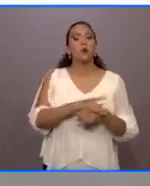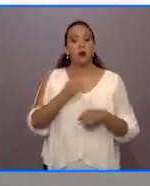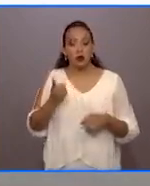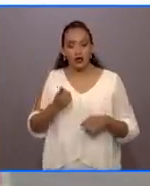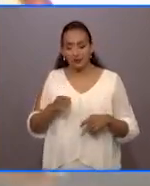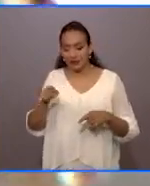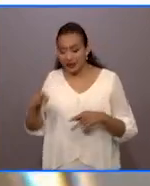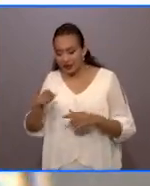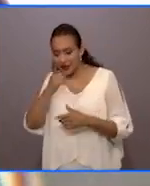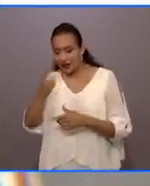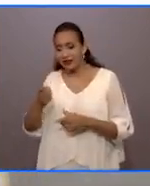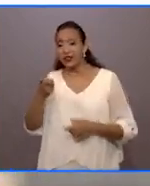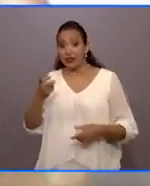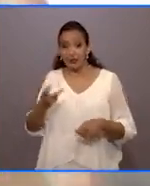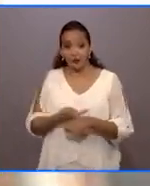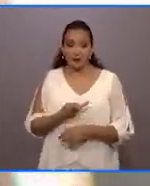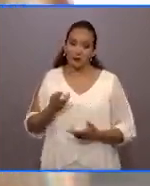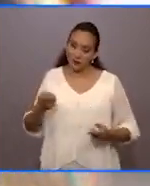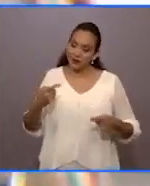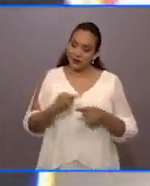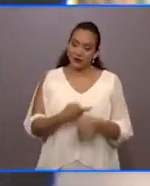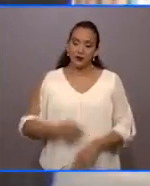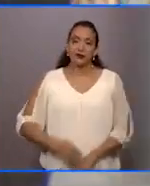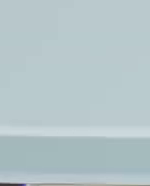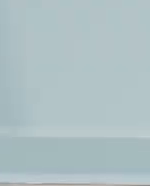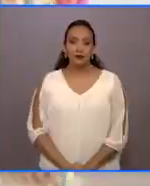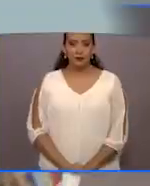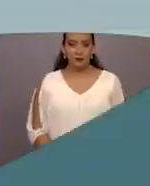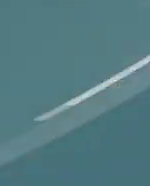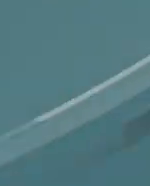permitir este supuesto.